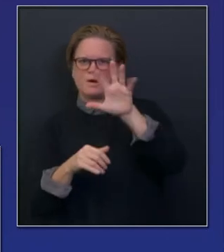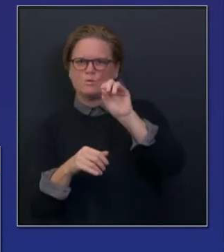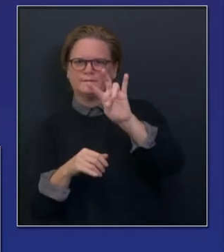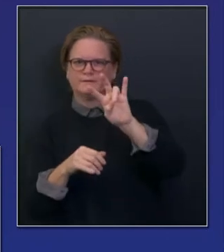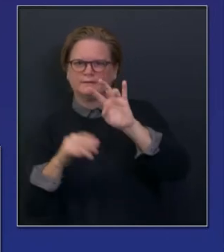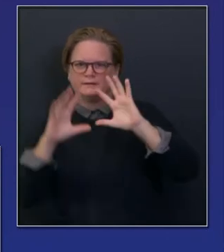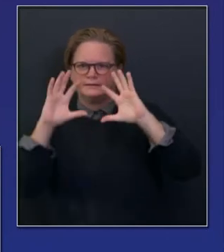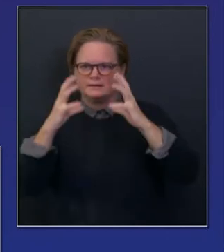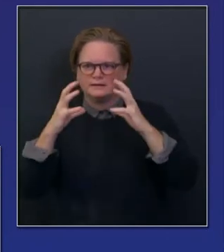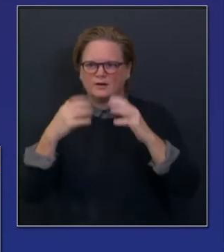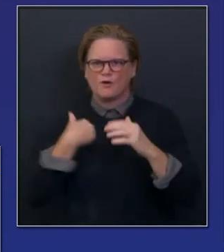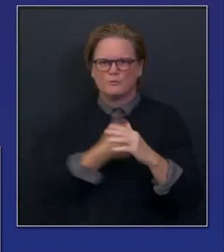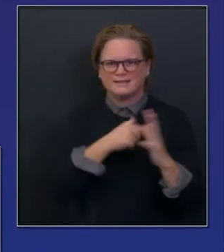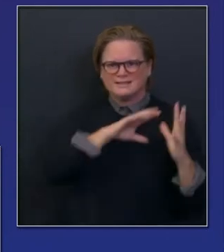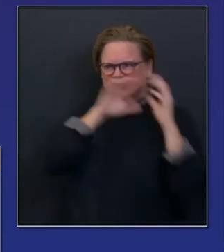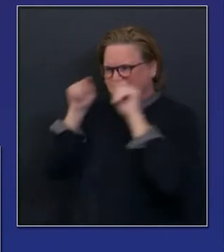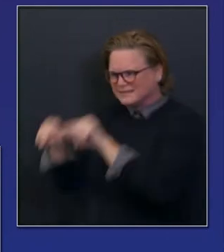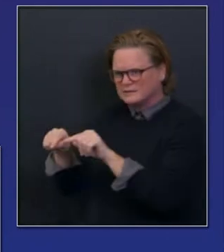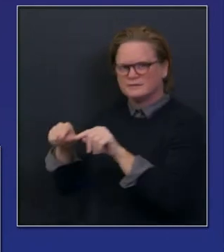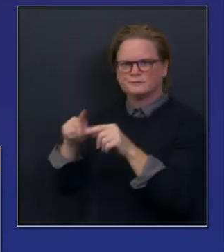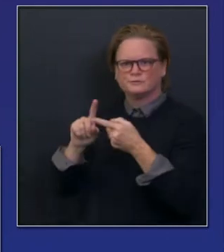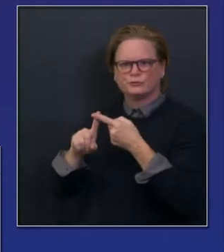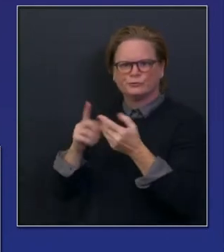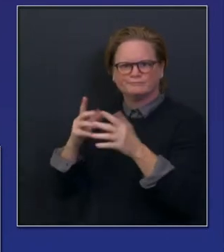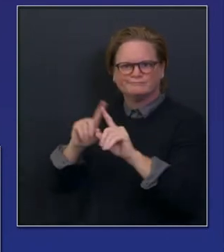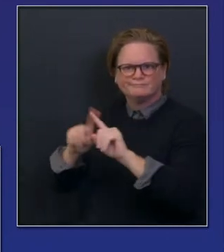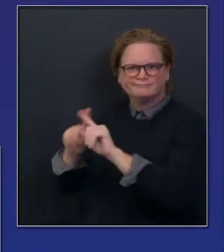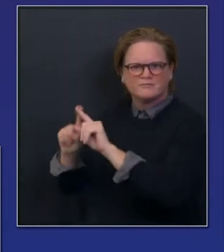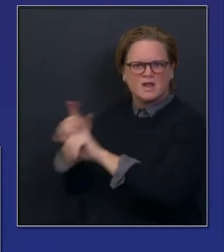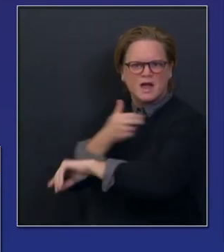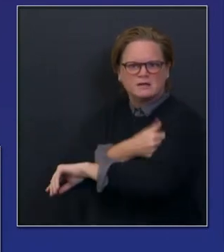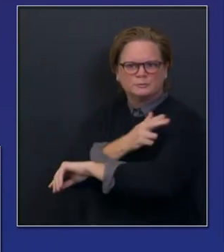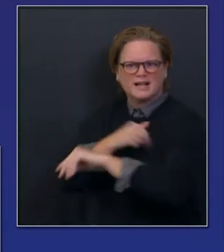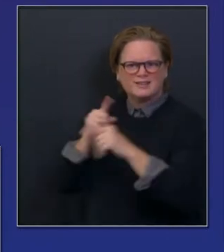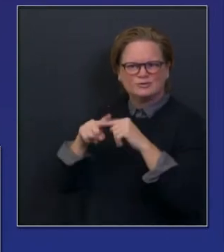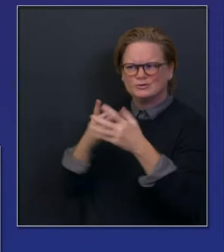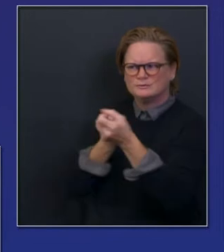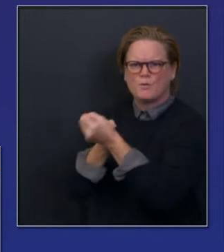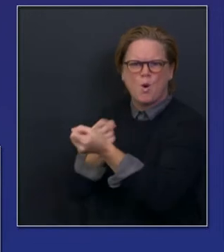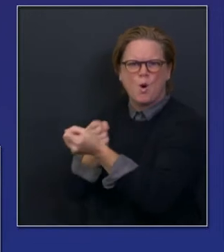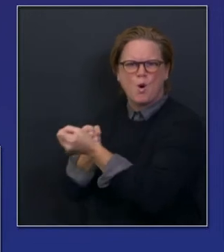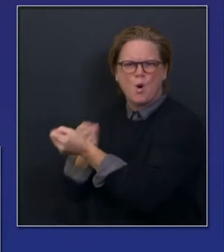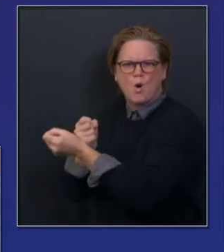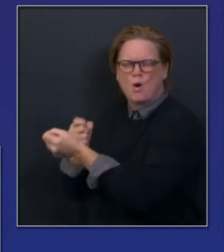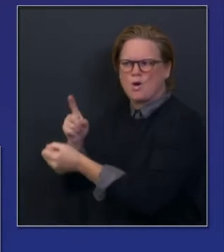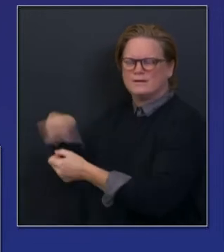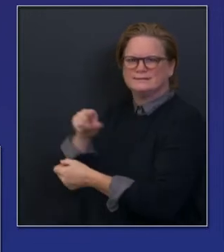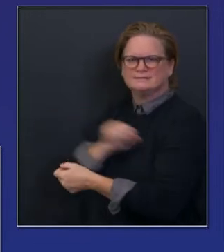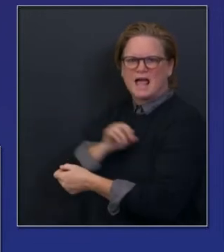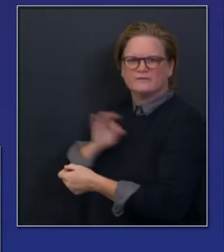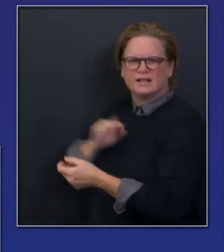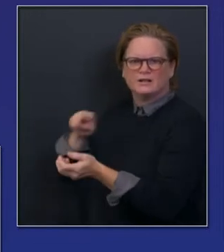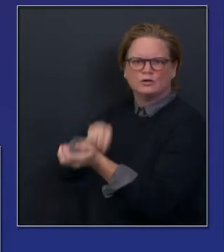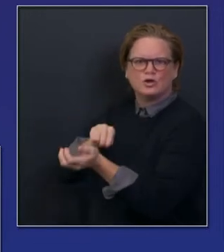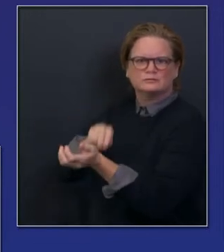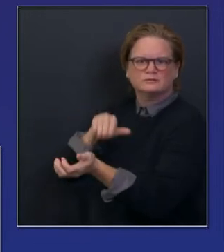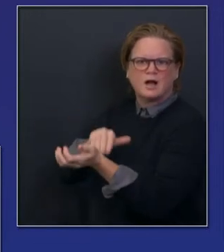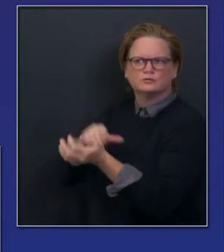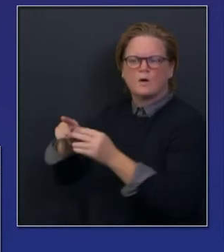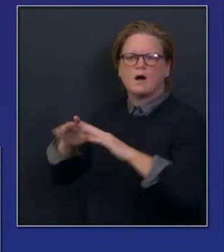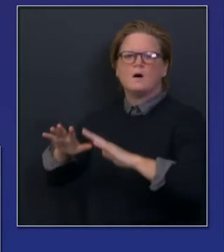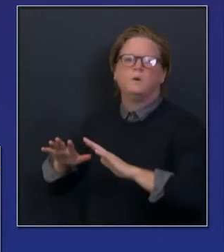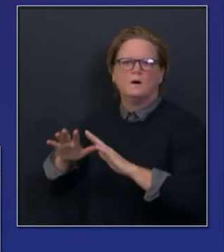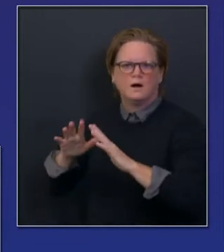Salud, 21 miembros adicionales que ahora formarán parte de estos grupos y son parte